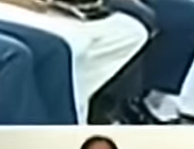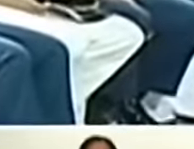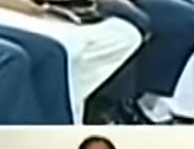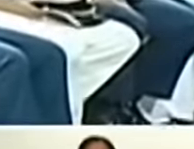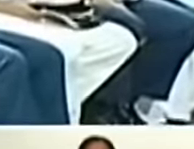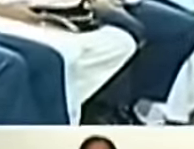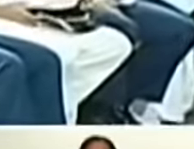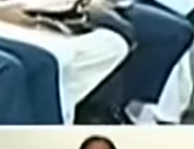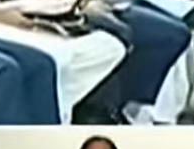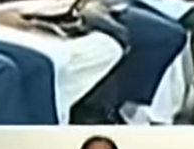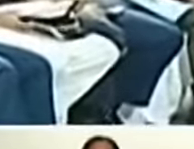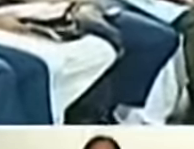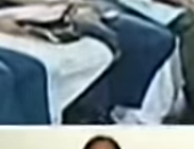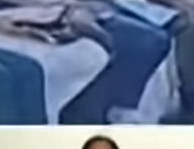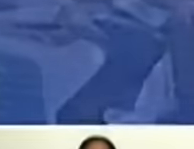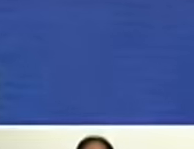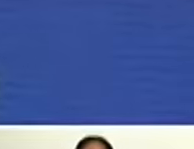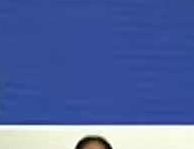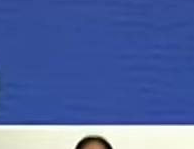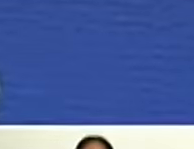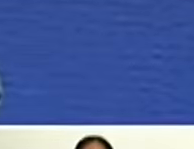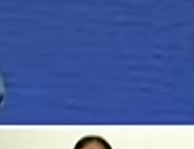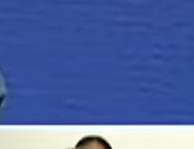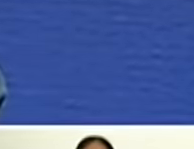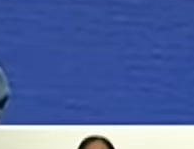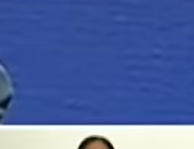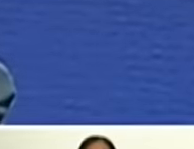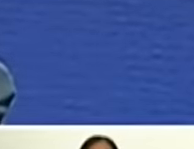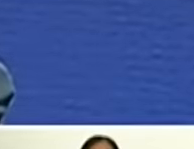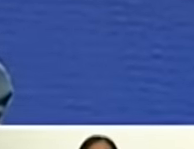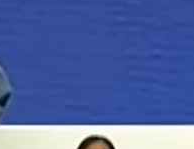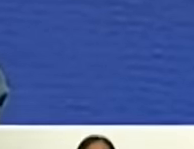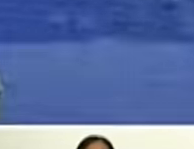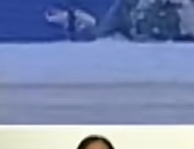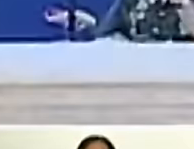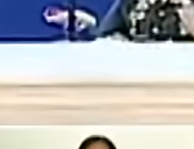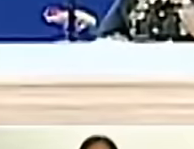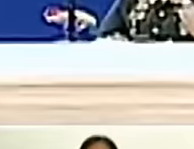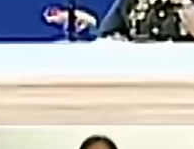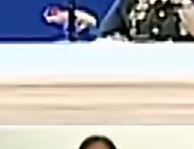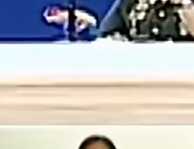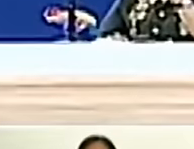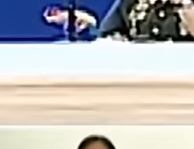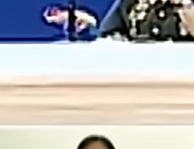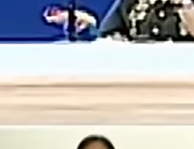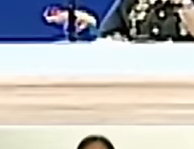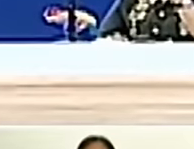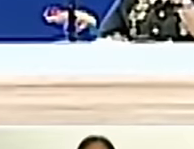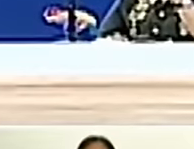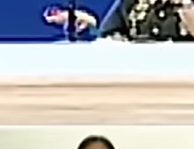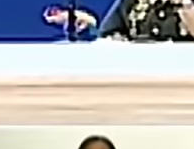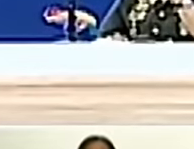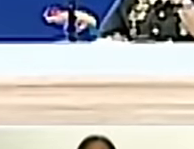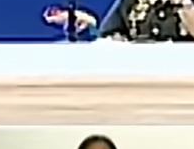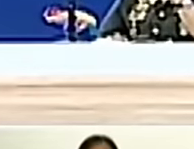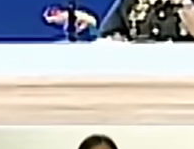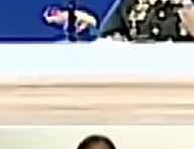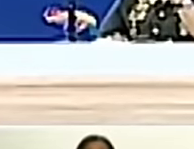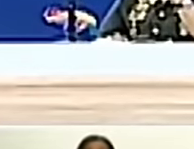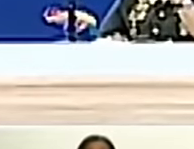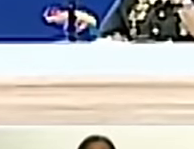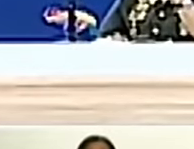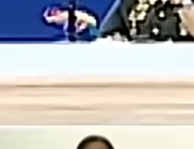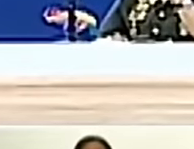Había 5 o 6 ejércitos. Cada ejército era dirigido por un caudillo. Cada caudillo respondía